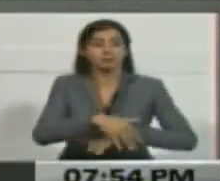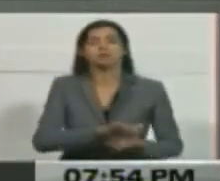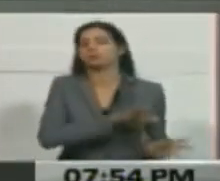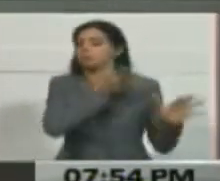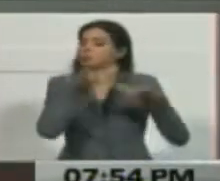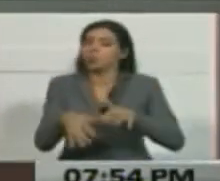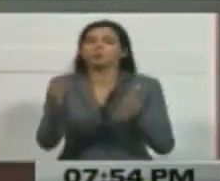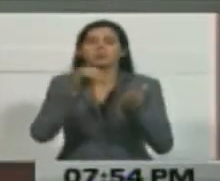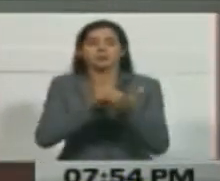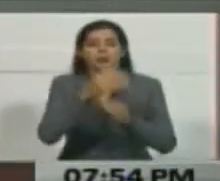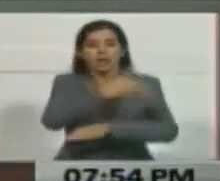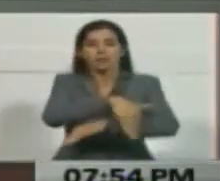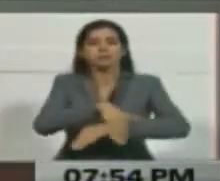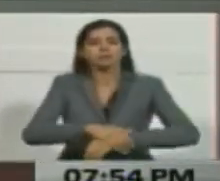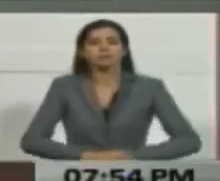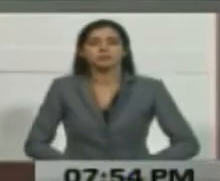vez.